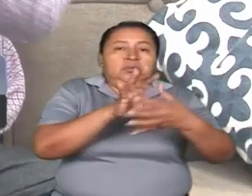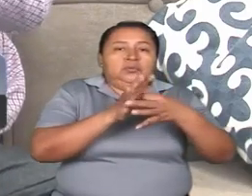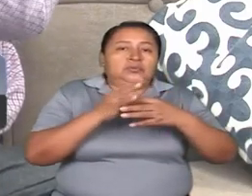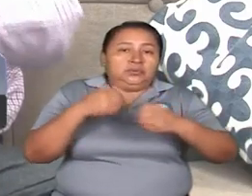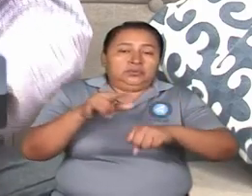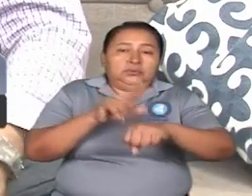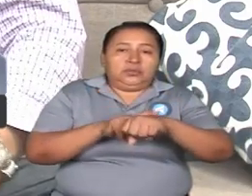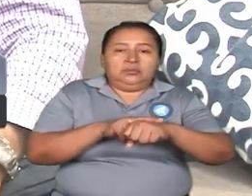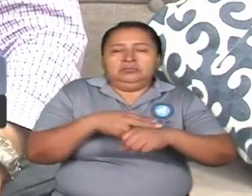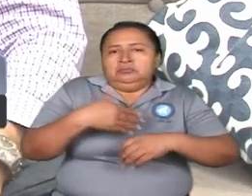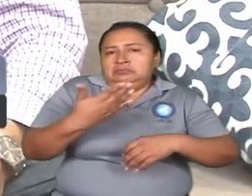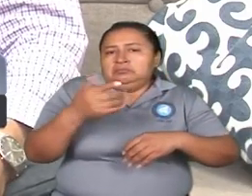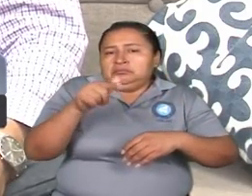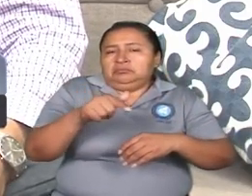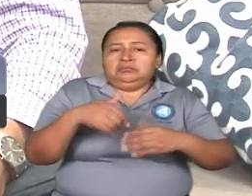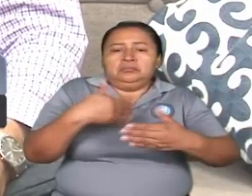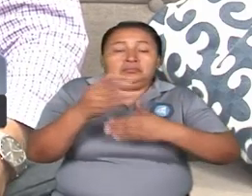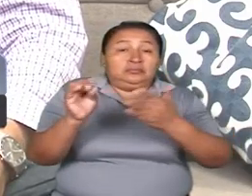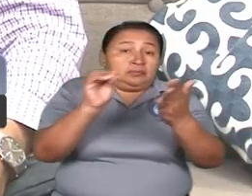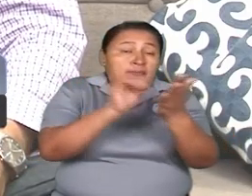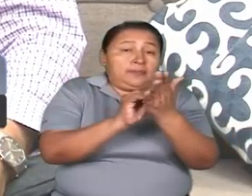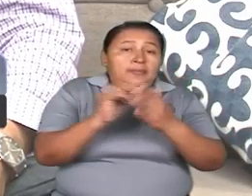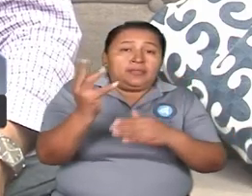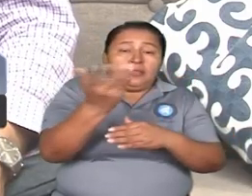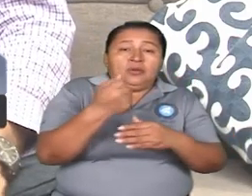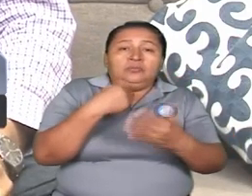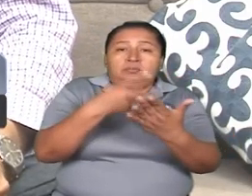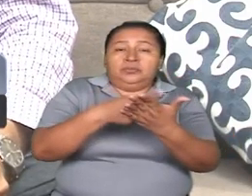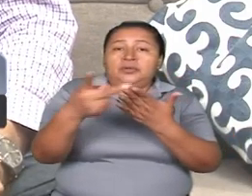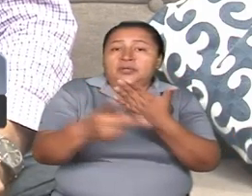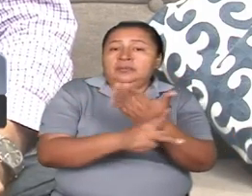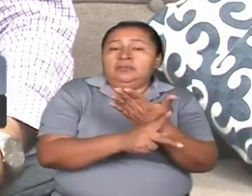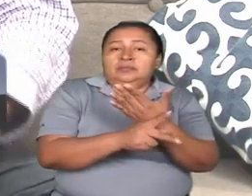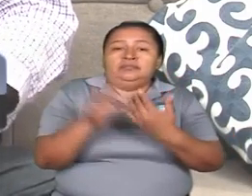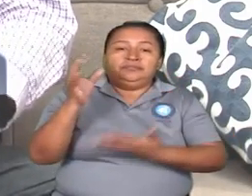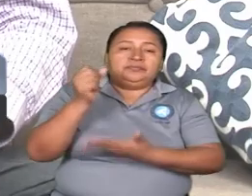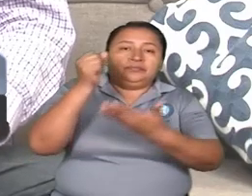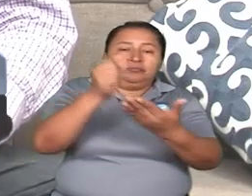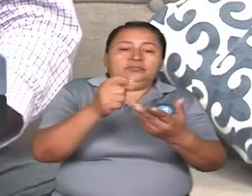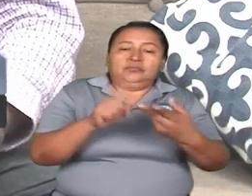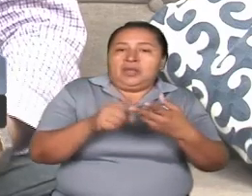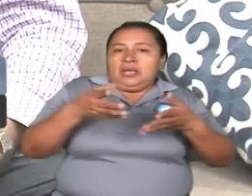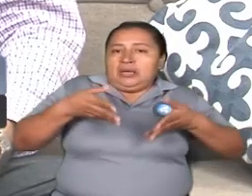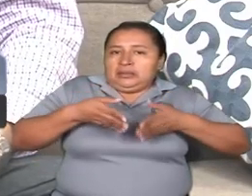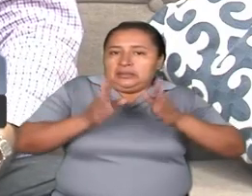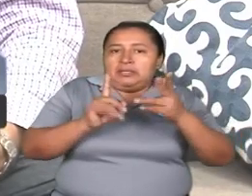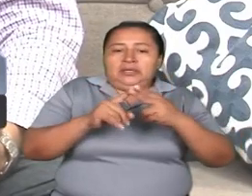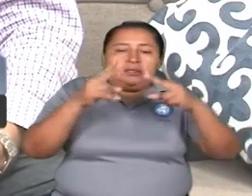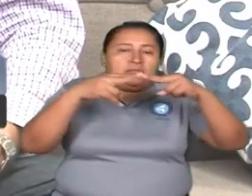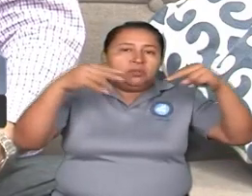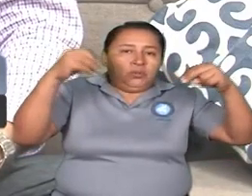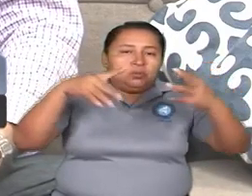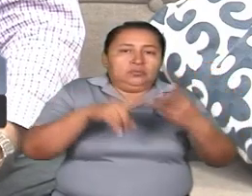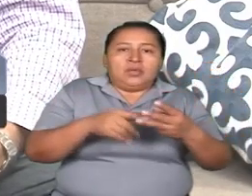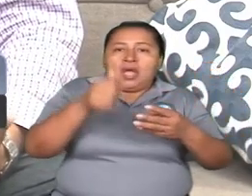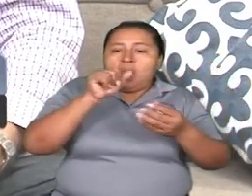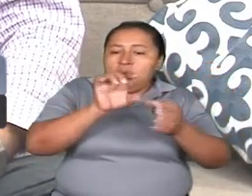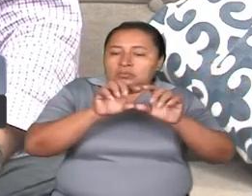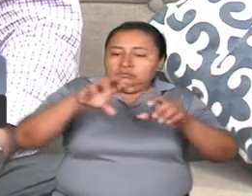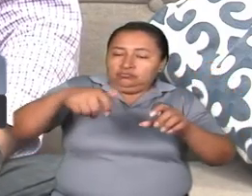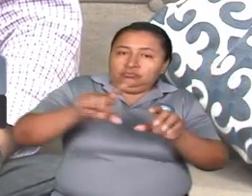Nacional. Va incorporado todo el programa de inversión pública, carretera, electricidad, agua y